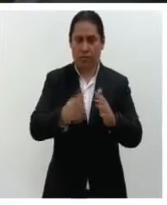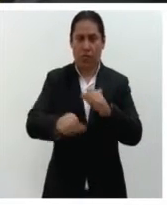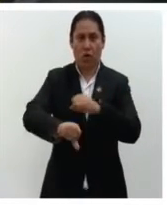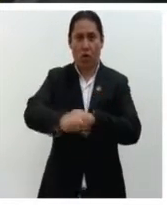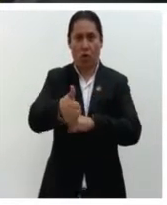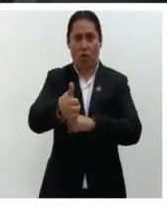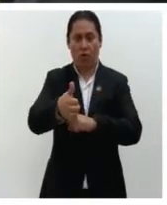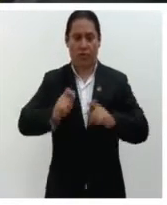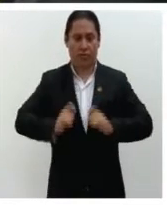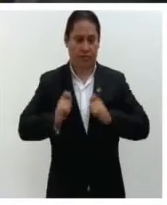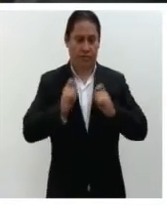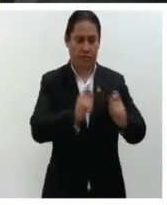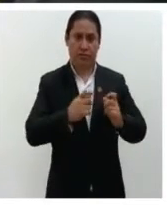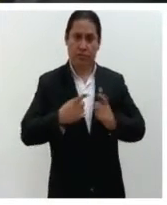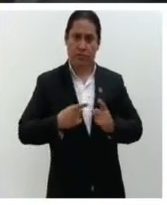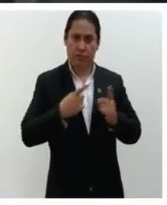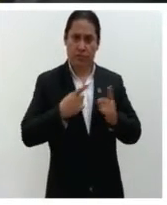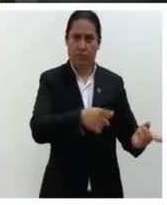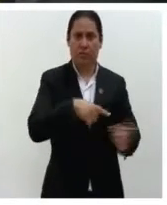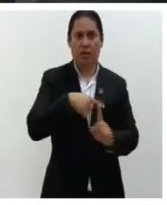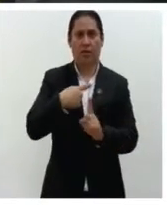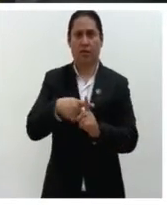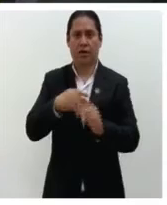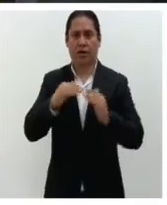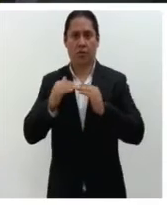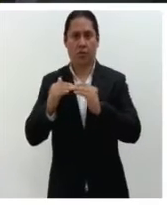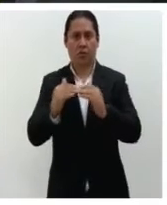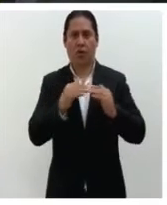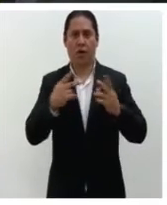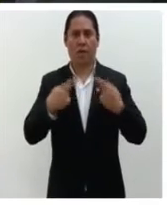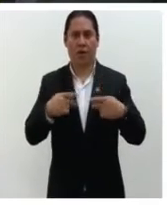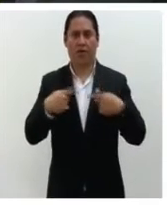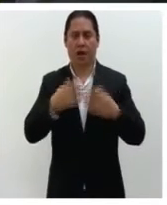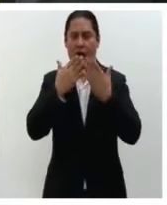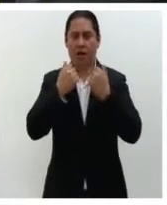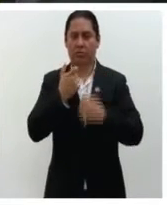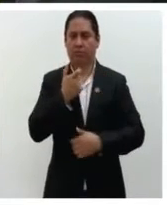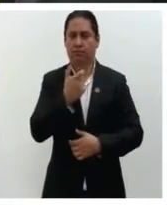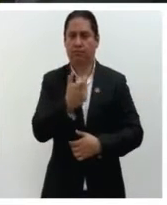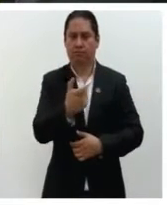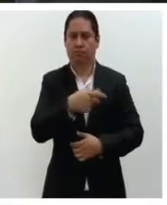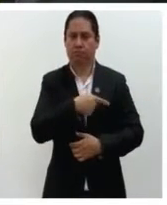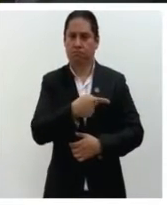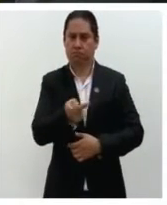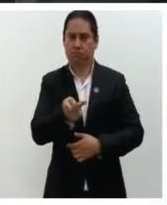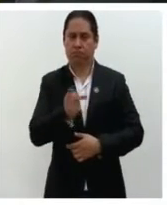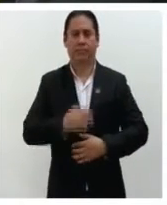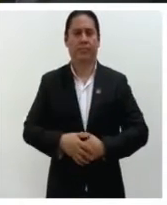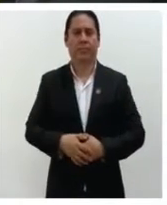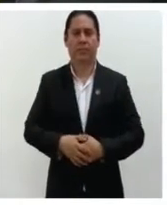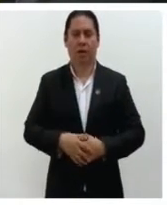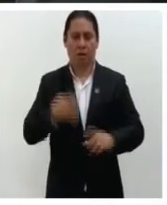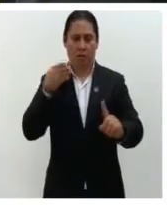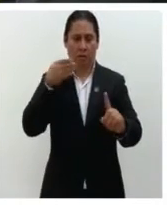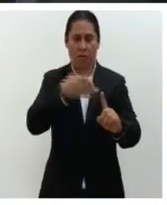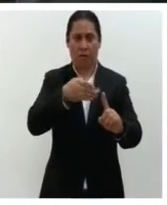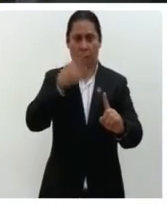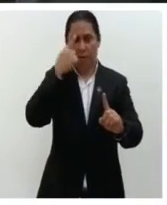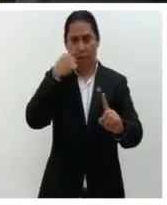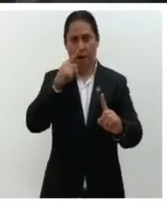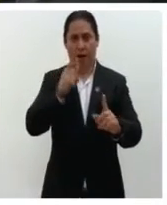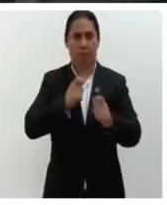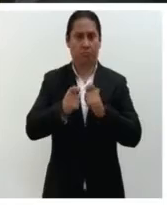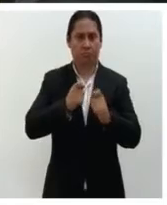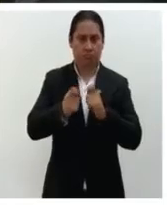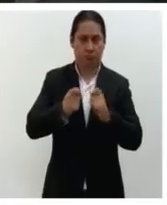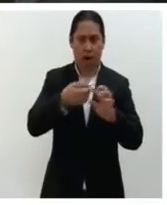y enajenarlos vía donación a favor de igual número de personas de escasos recursos económicos, con el objeto de